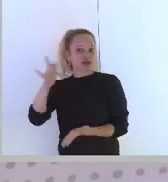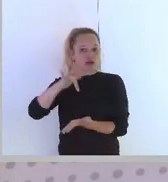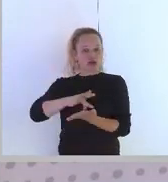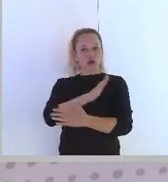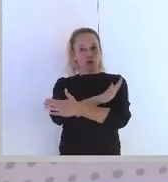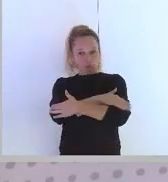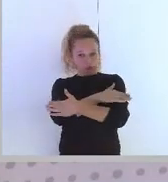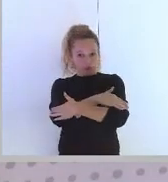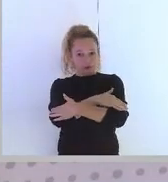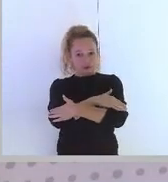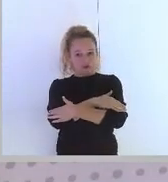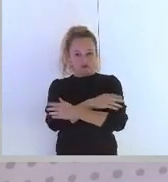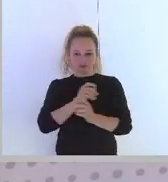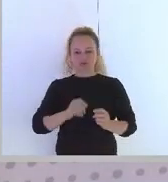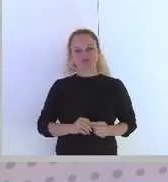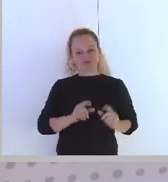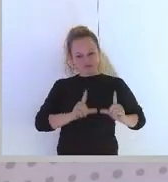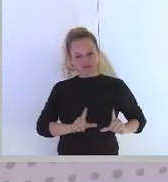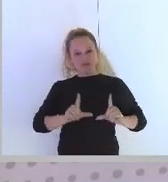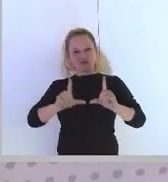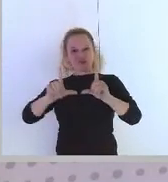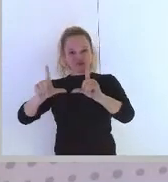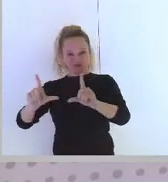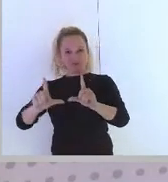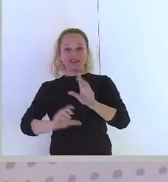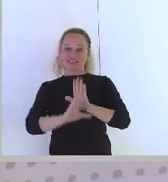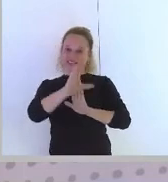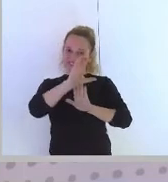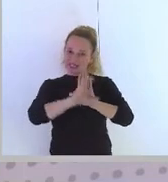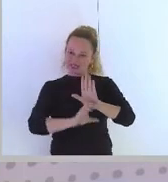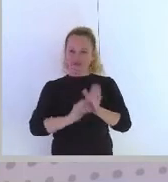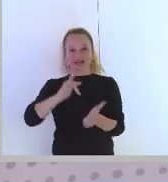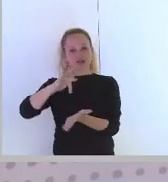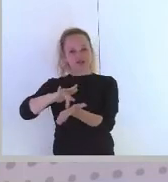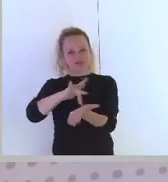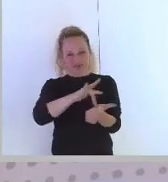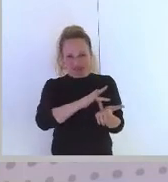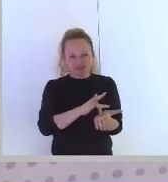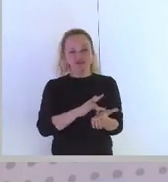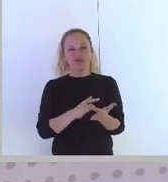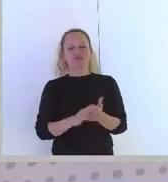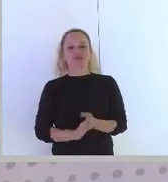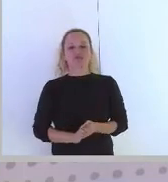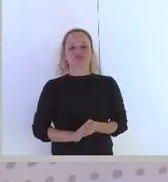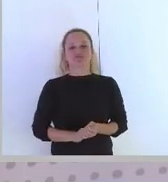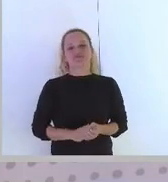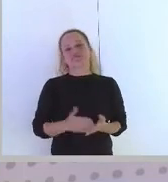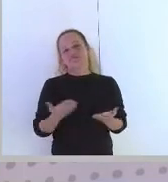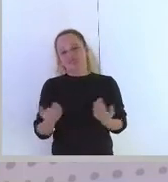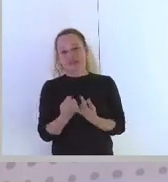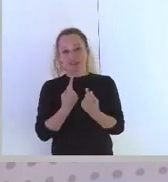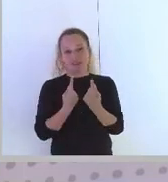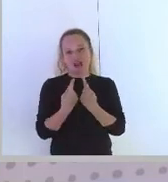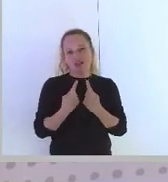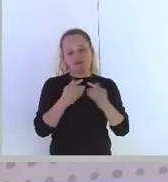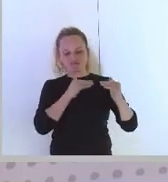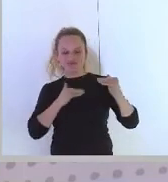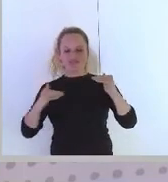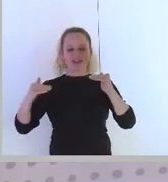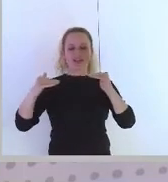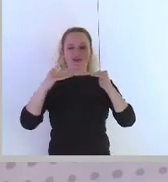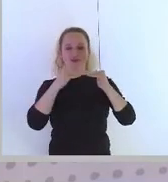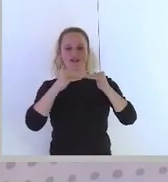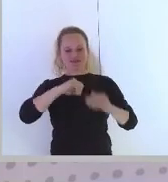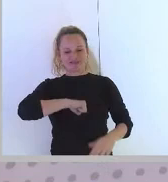van a obtener su diploma de participación en diálogo social para la igualdad y